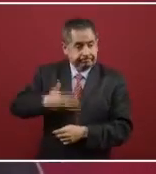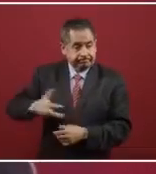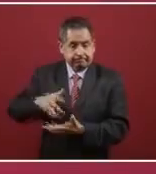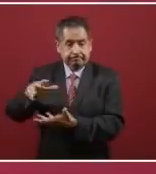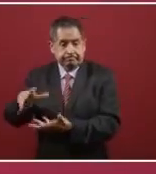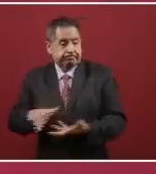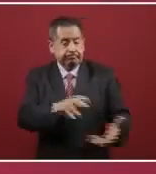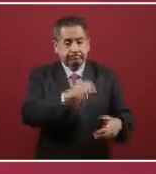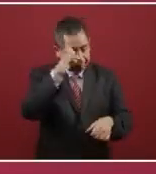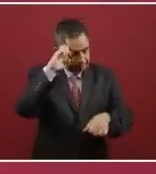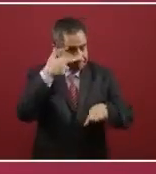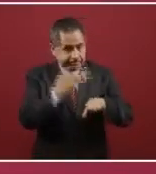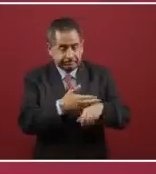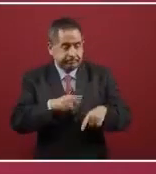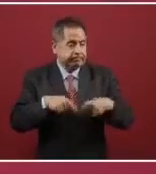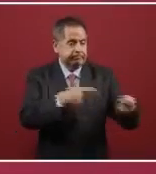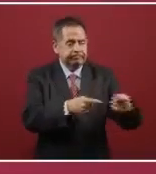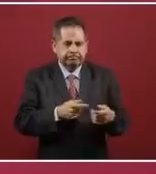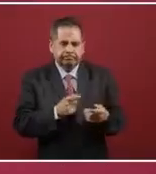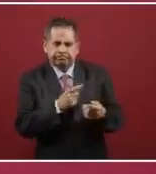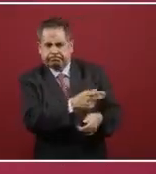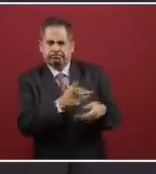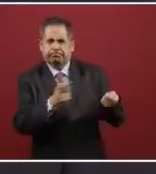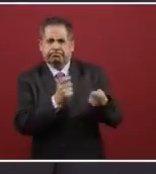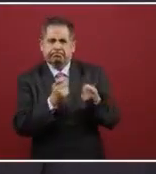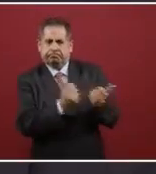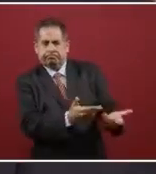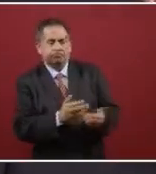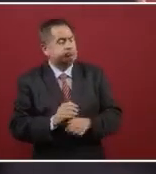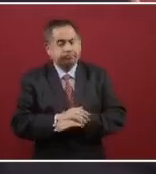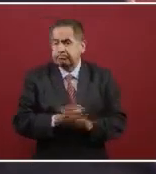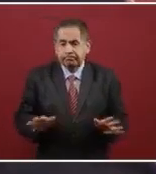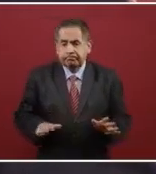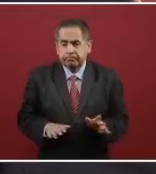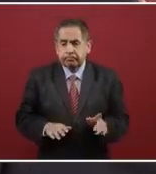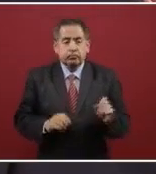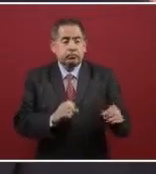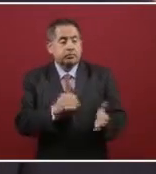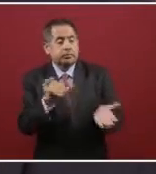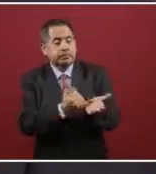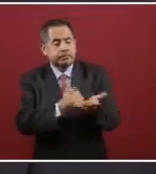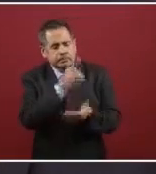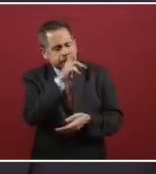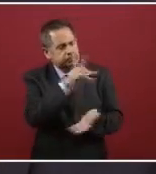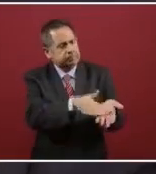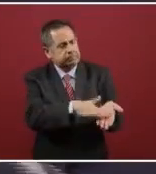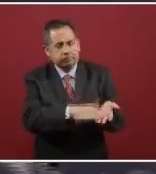ni a extranjeros, y tampoco se van a mantener los privilegios fiscales.